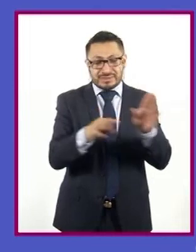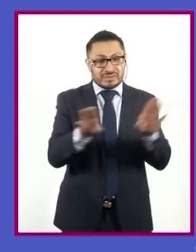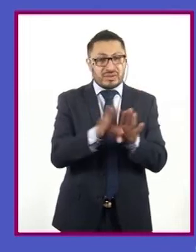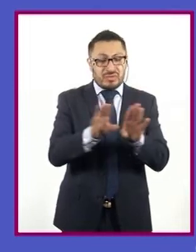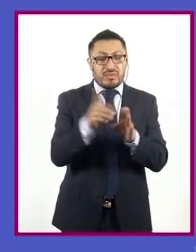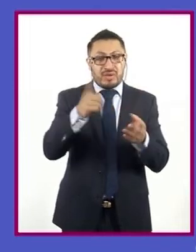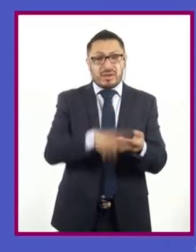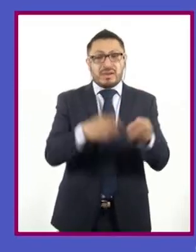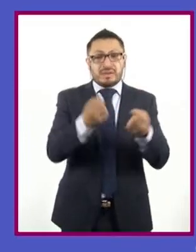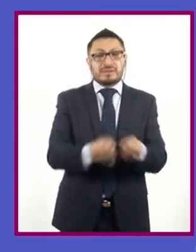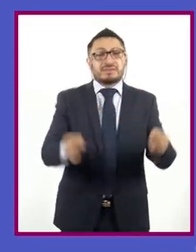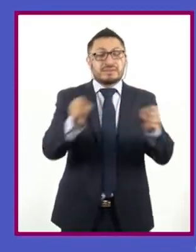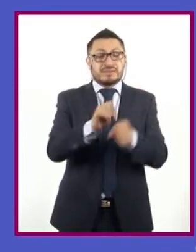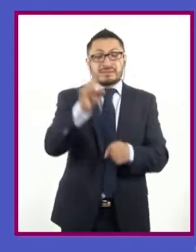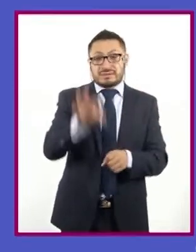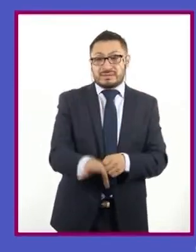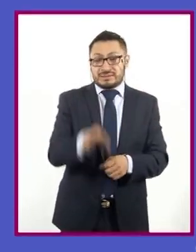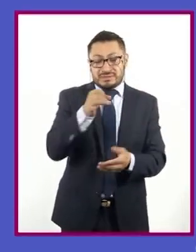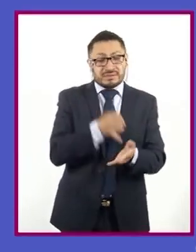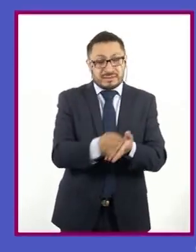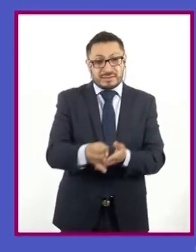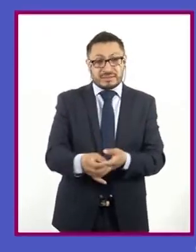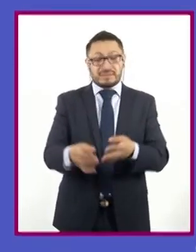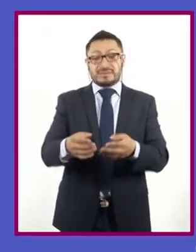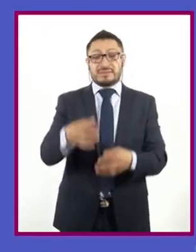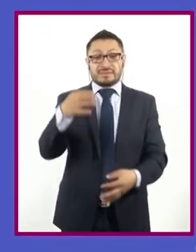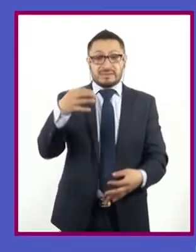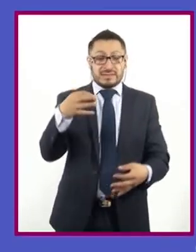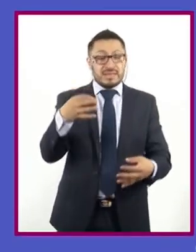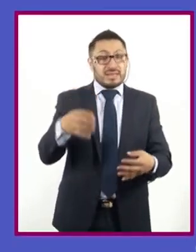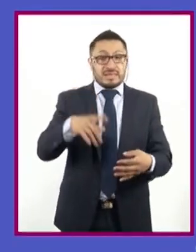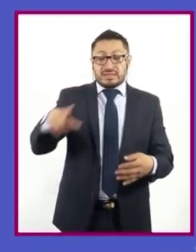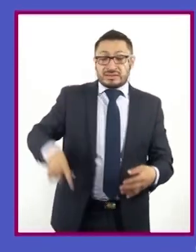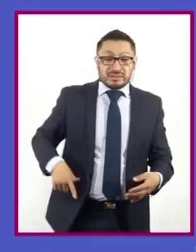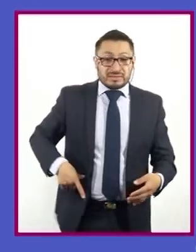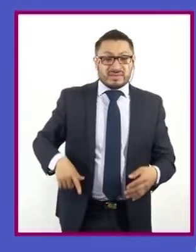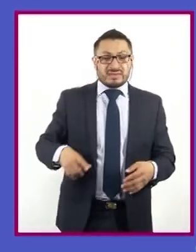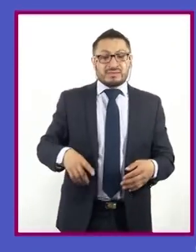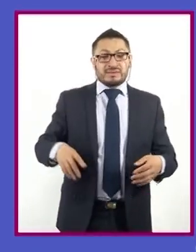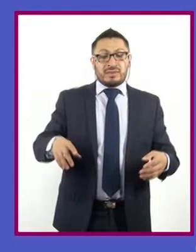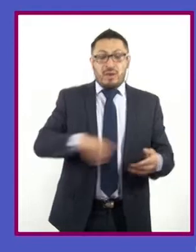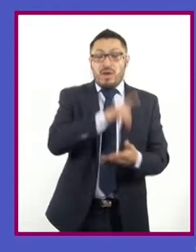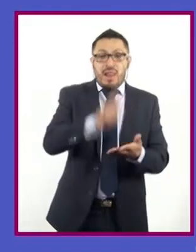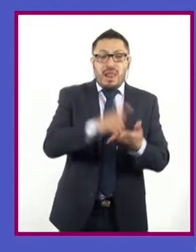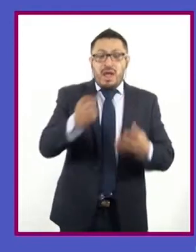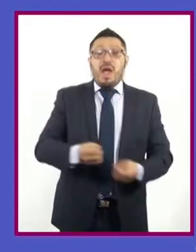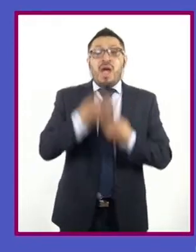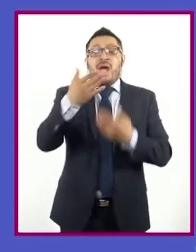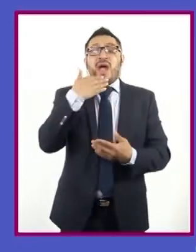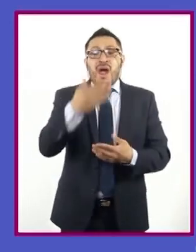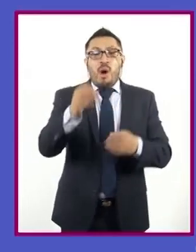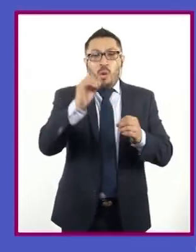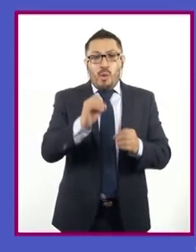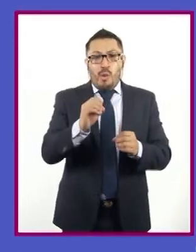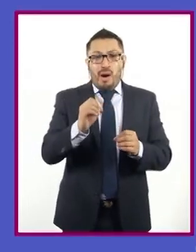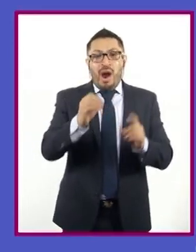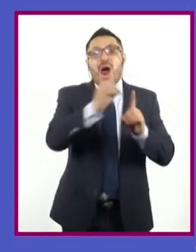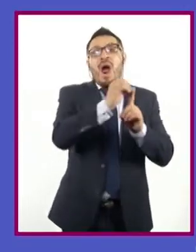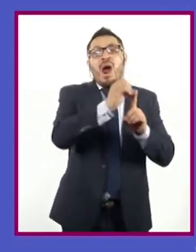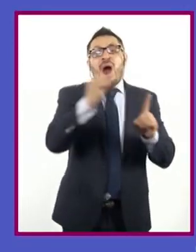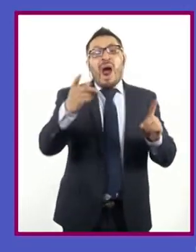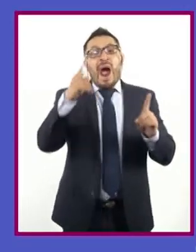sociedades eligen regirse, ya sea explícitamente, es decir, legalmente, o bien protocolar